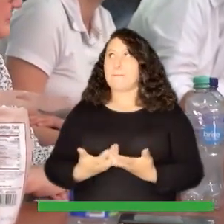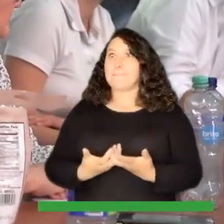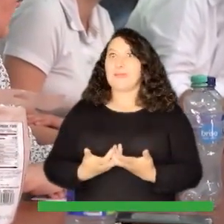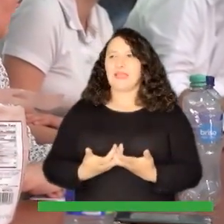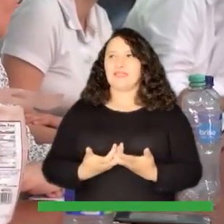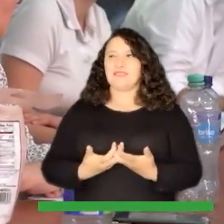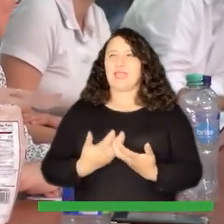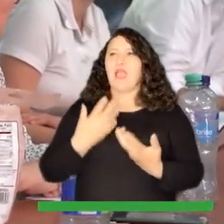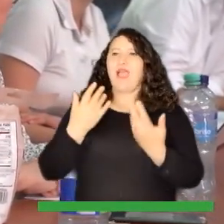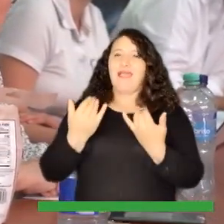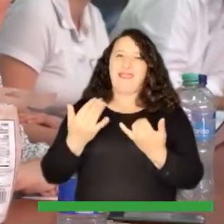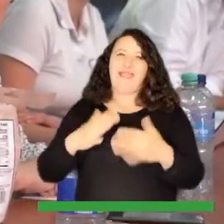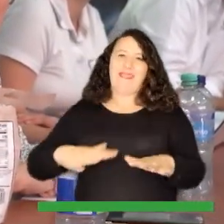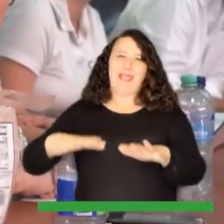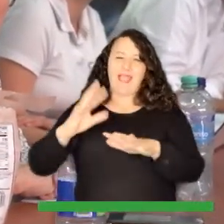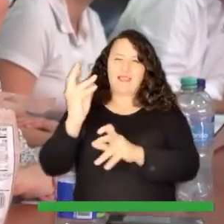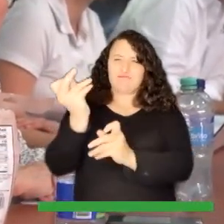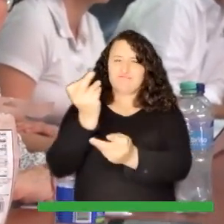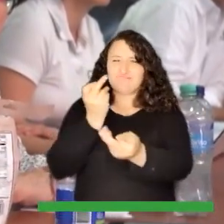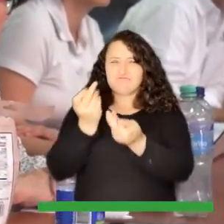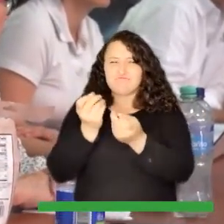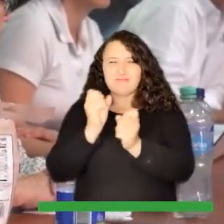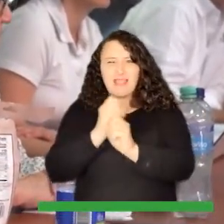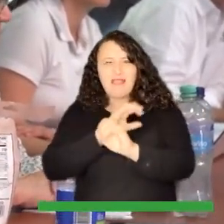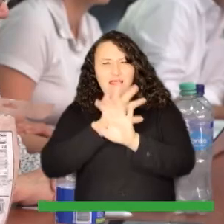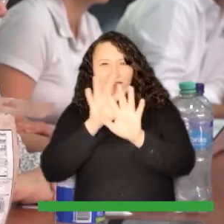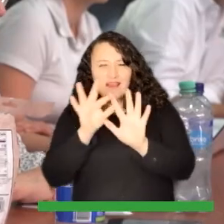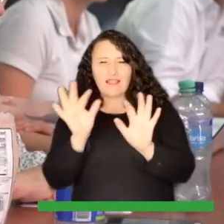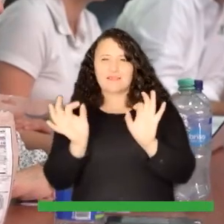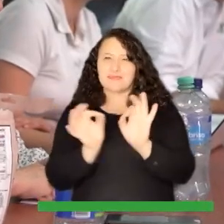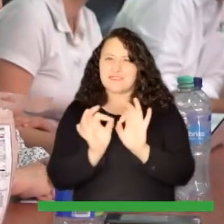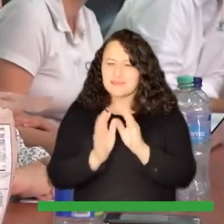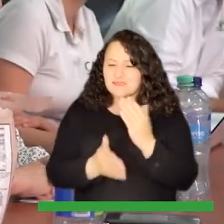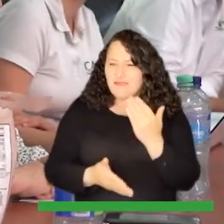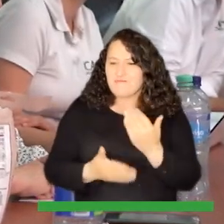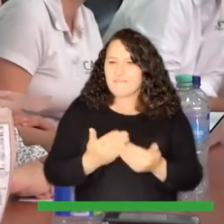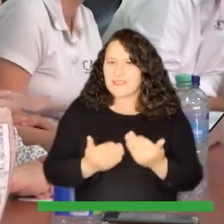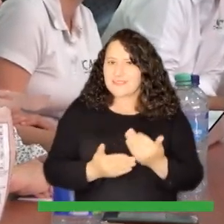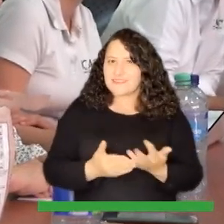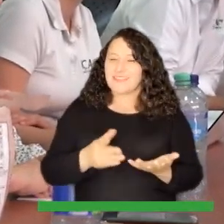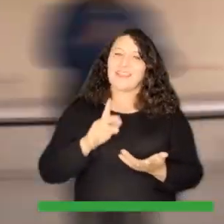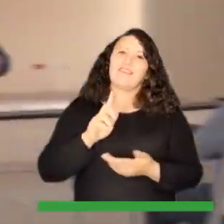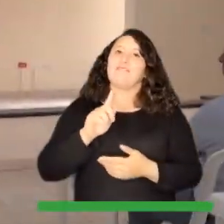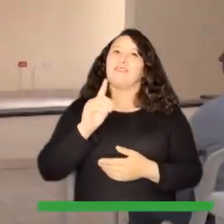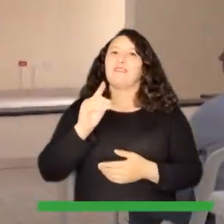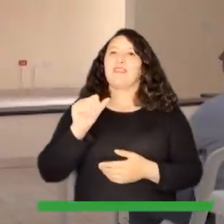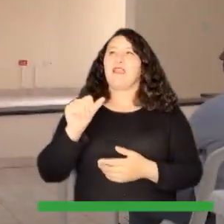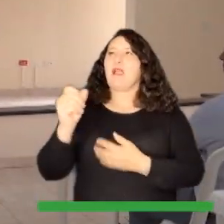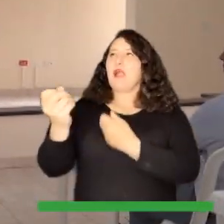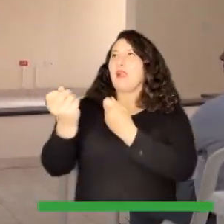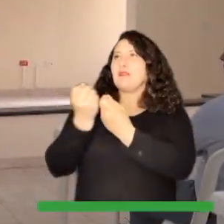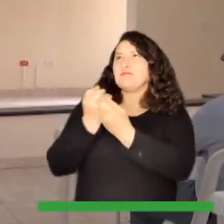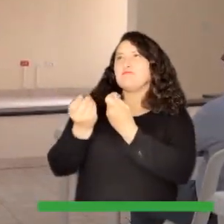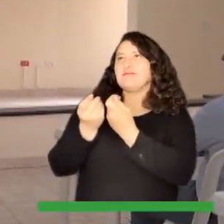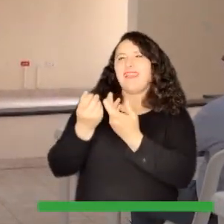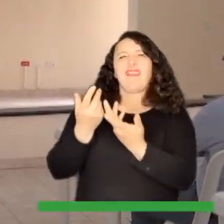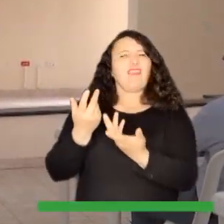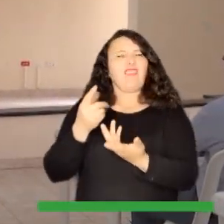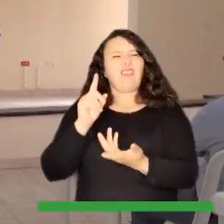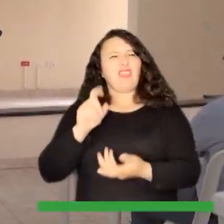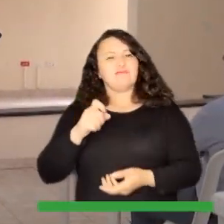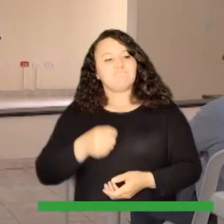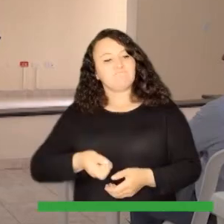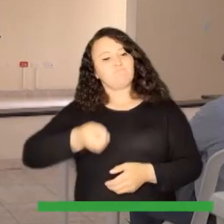nos explican de forma clara, sencilla, con representantes, en este caso como la FDA, qué es lo que